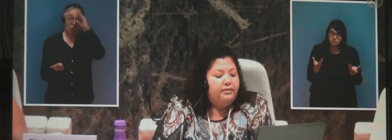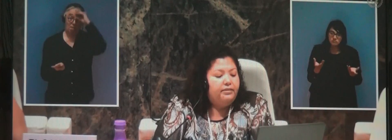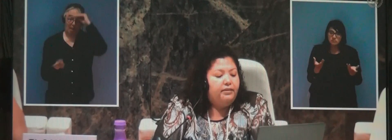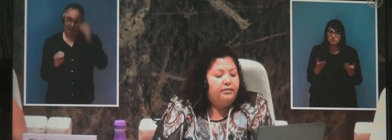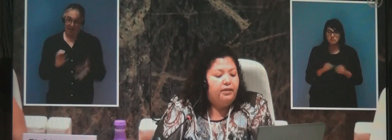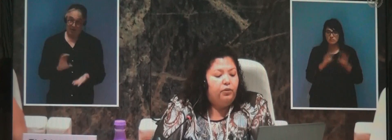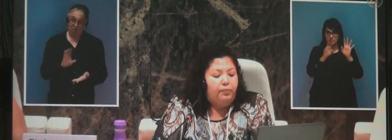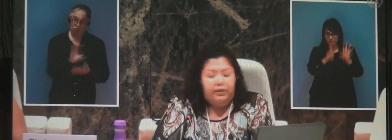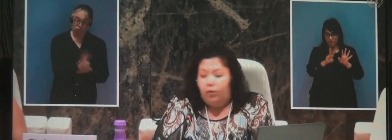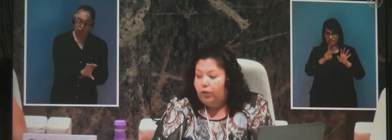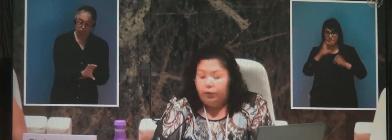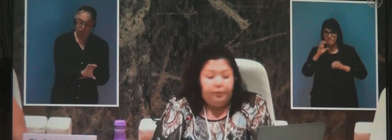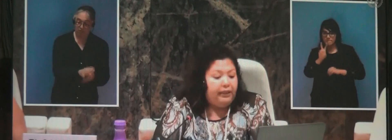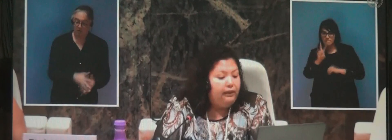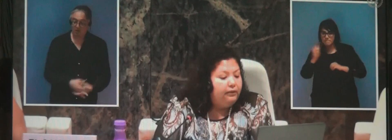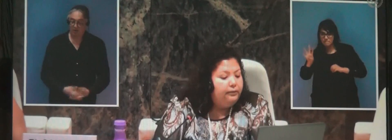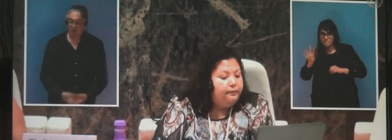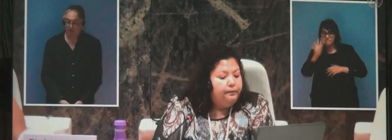de